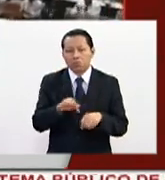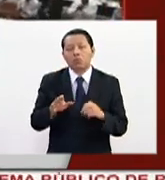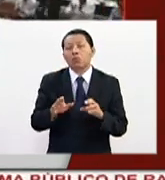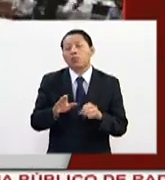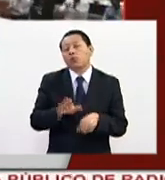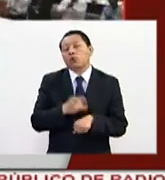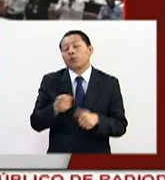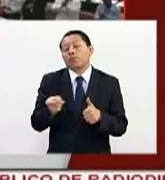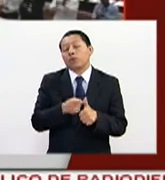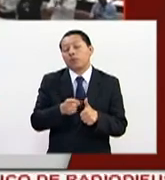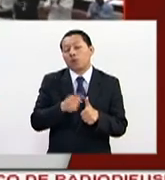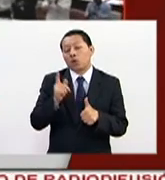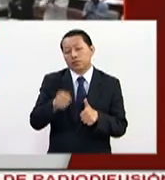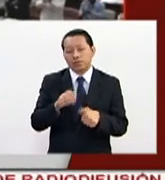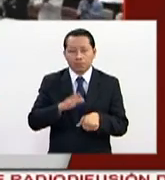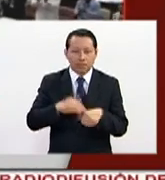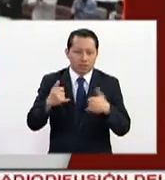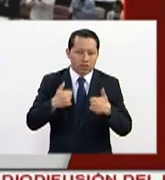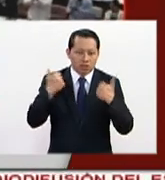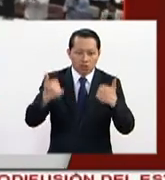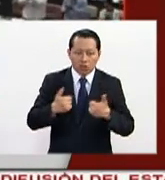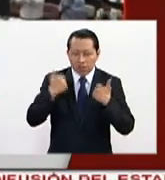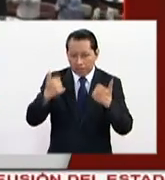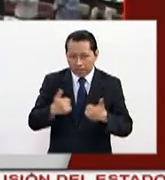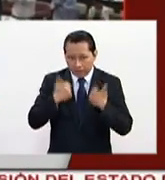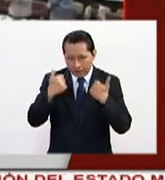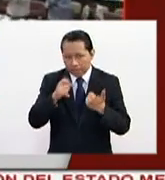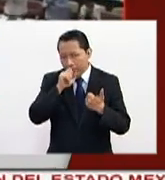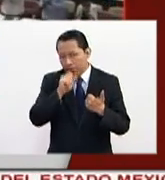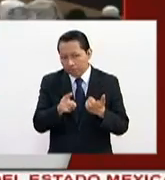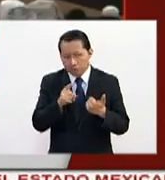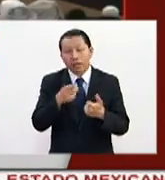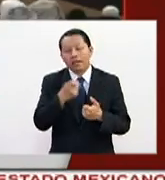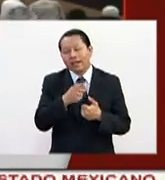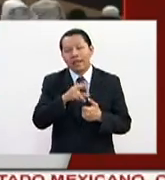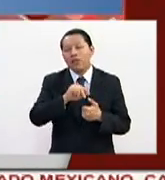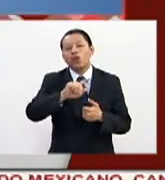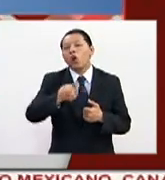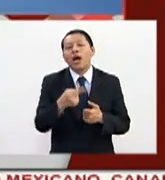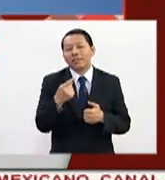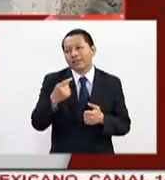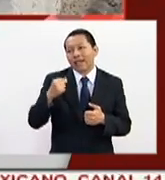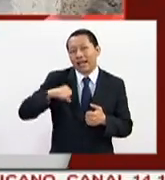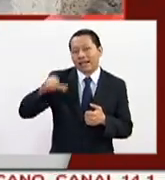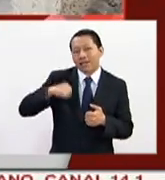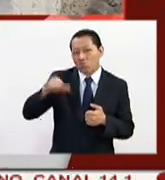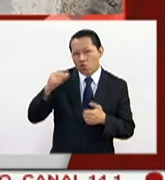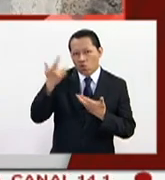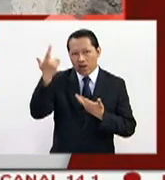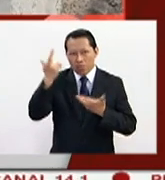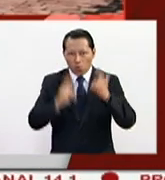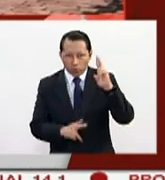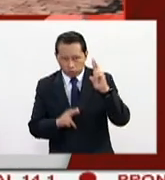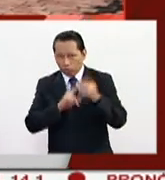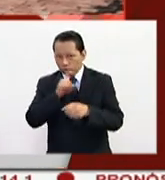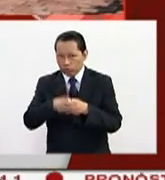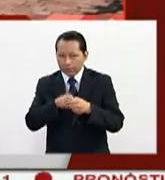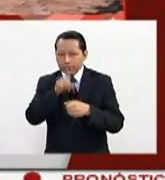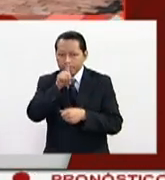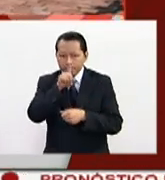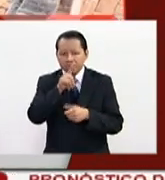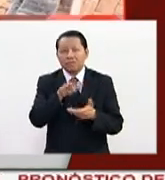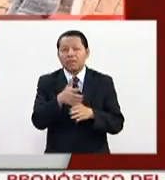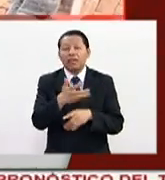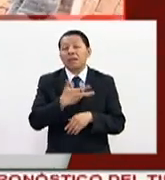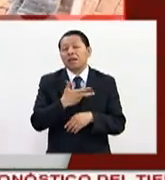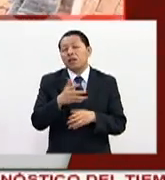en primer lugar, porque es mucho más joven que el régimen de la revolución. Él ya no forma parte del viejo régimen de la revolución, sin embargo, tiene alrededor